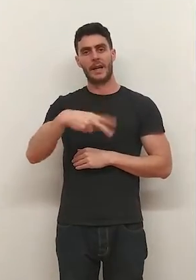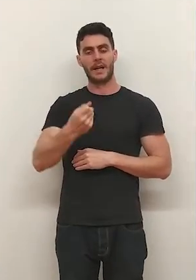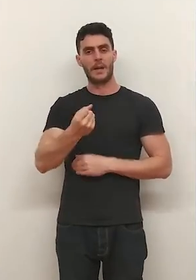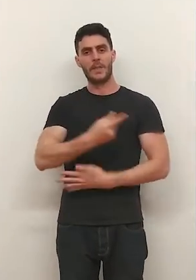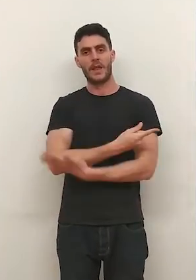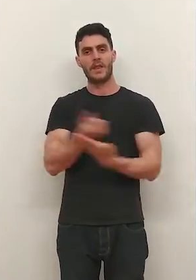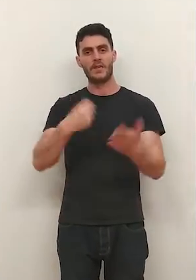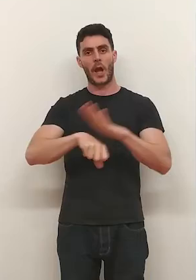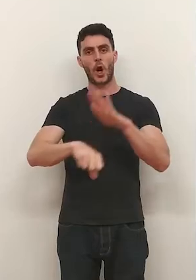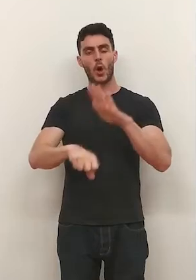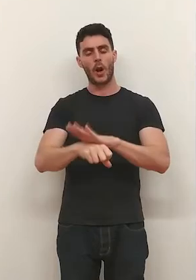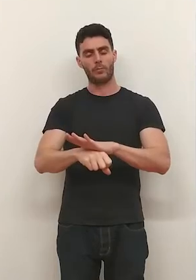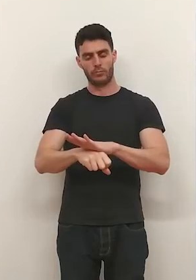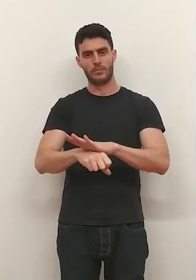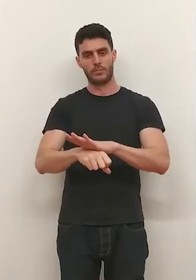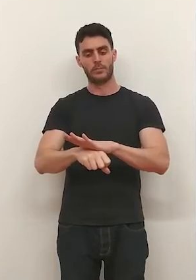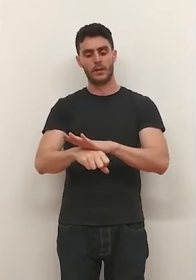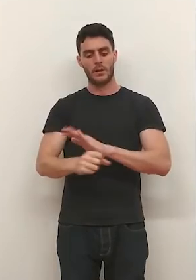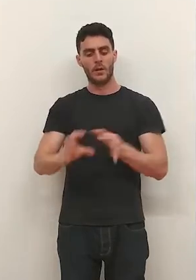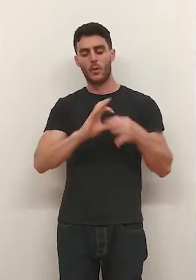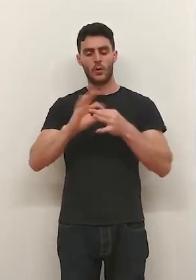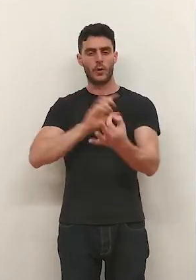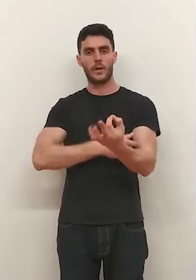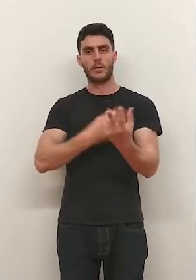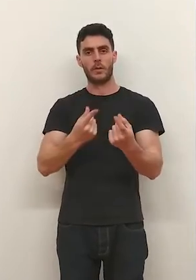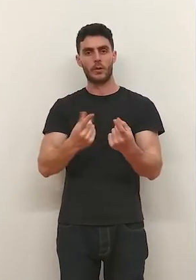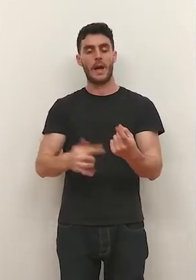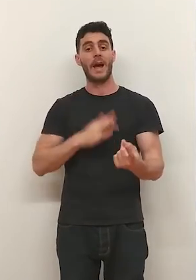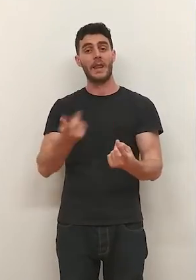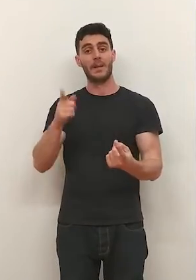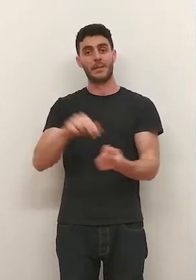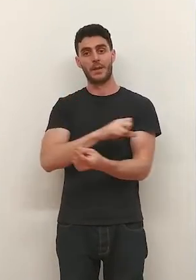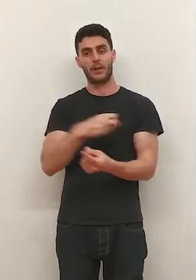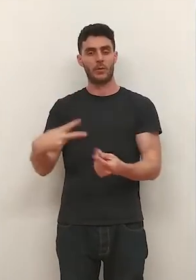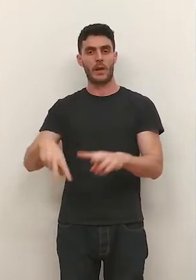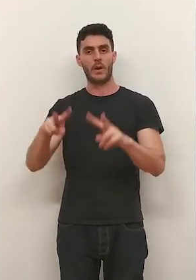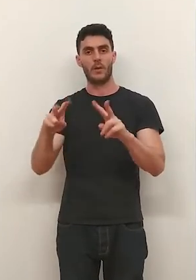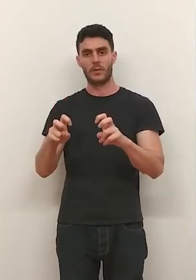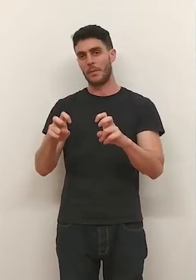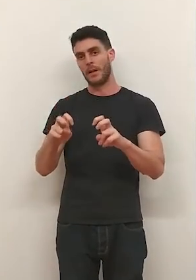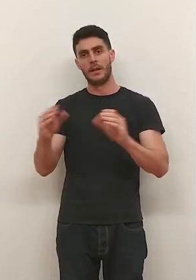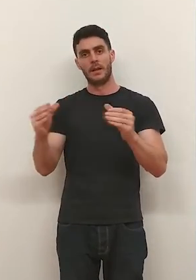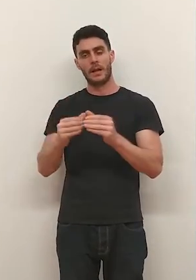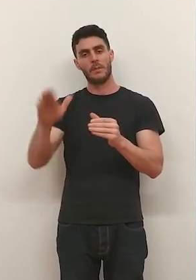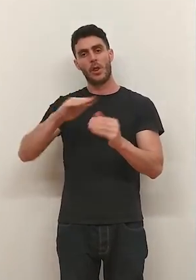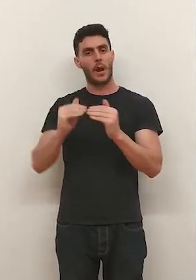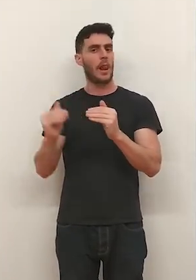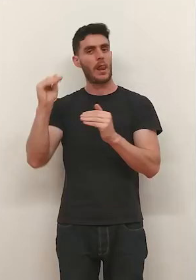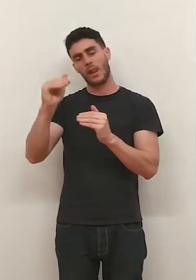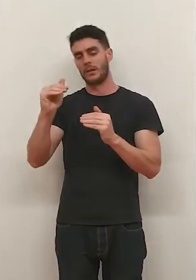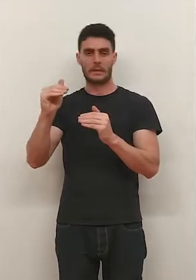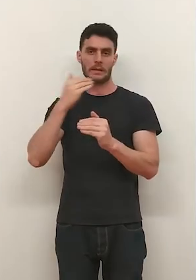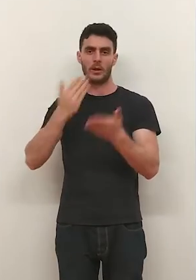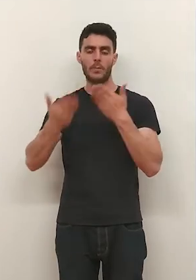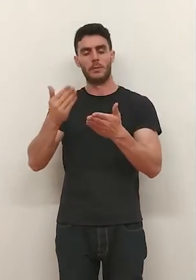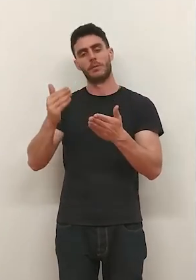anotado 16 goles esta temporada. La Unión Deportiva Logroñés además no ha obtenido buenos resultados ante los equipos de la zona alta de la